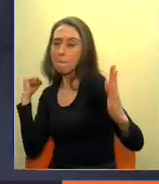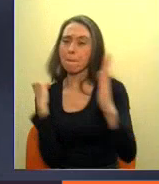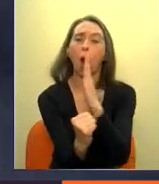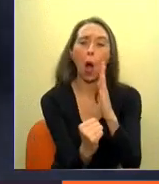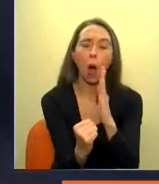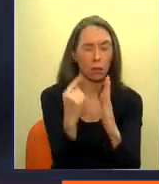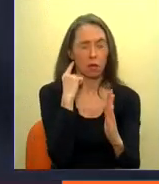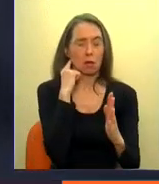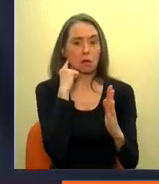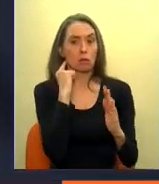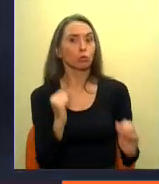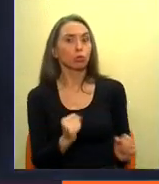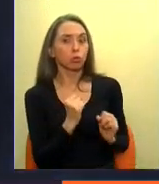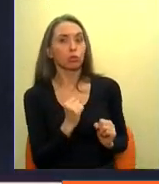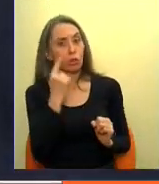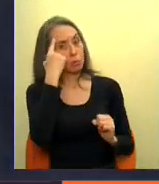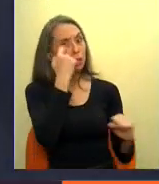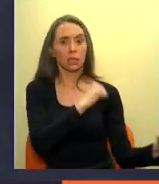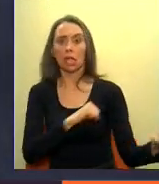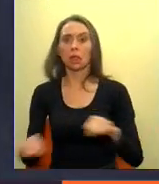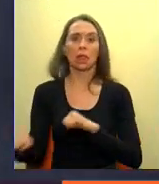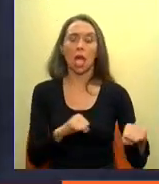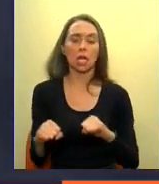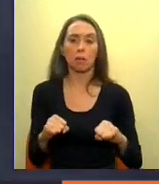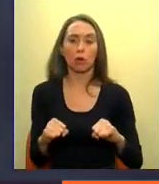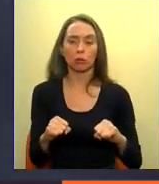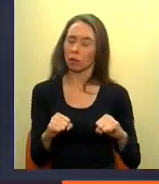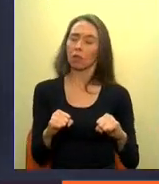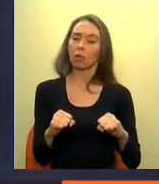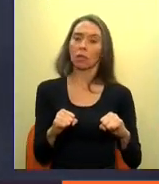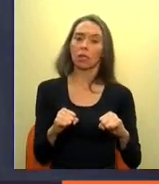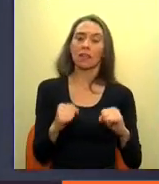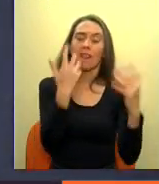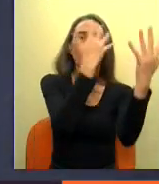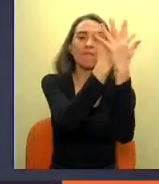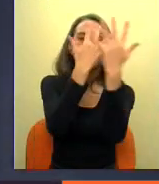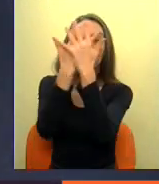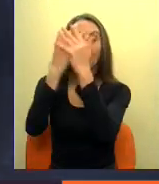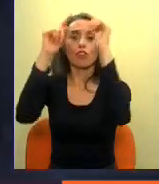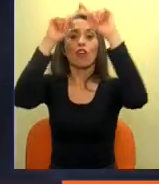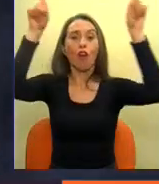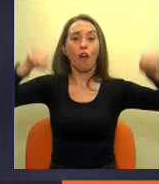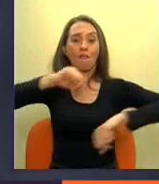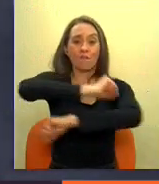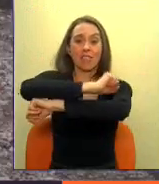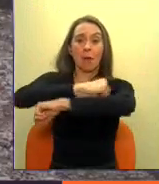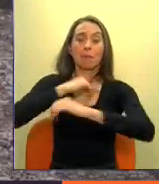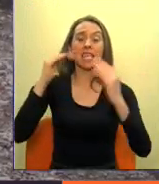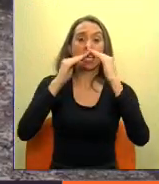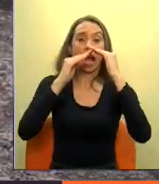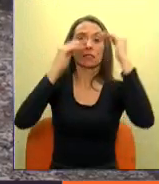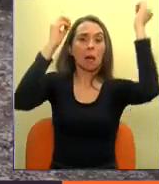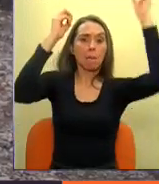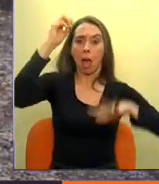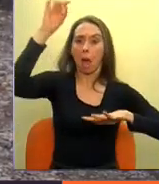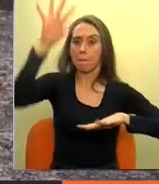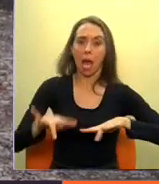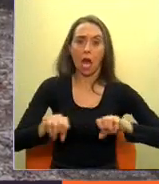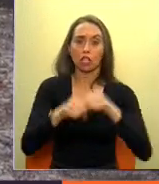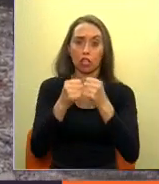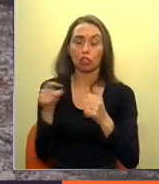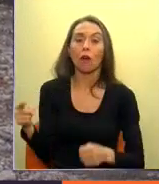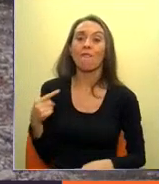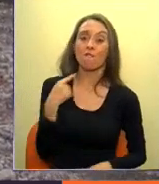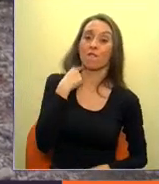me asusto pensando que era un terremoto y de repente siento los dos ventanales de mi casa que se quiebra parte con la historia de una víctima